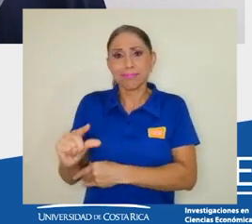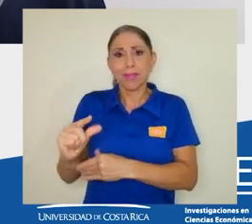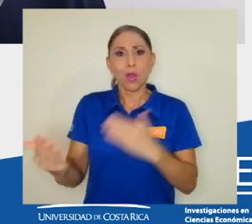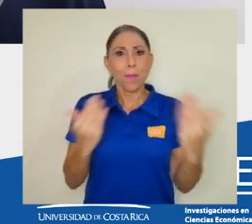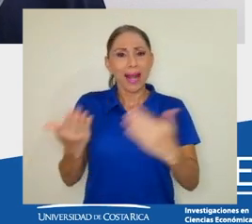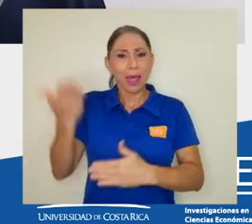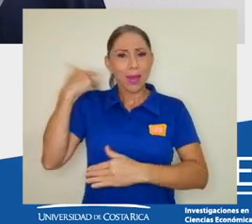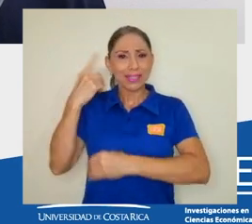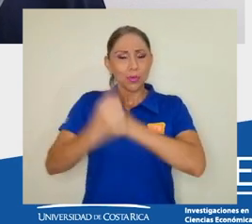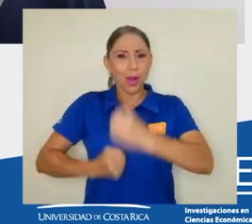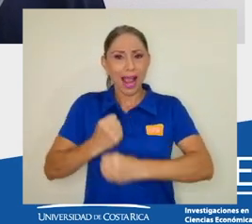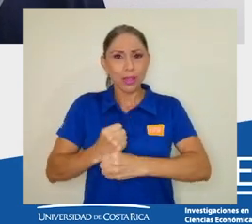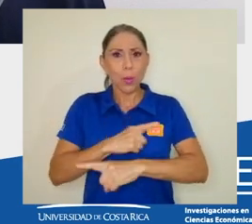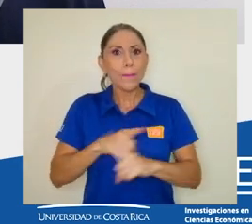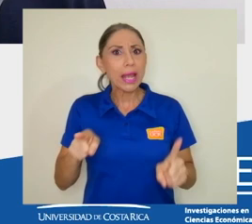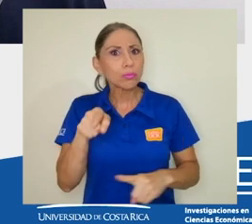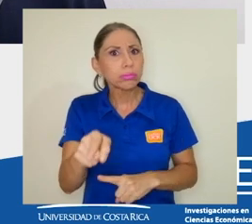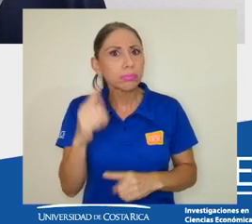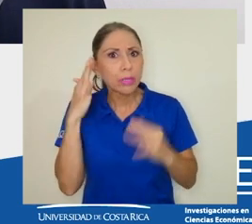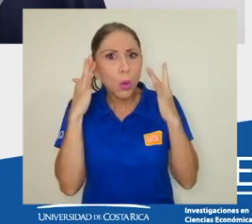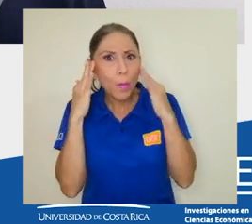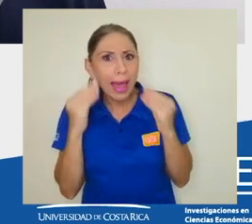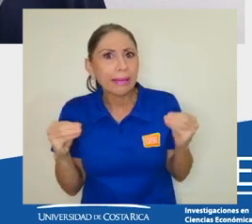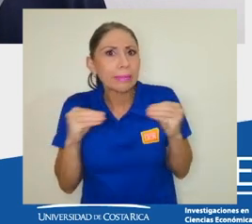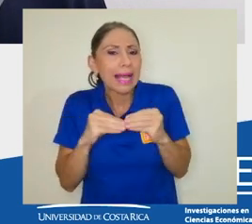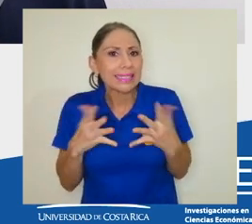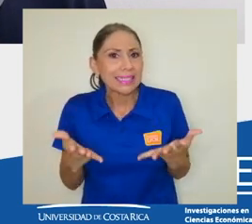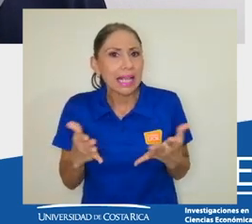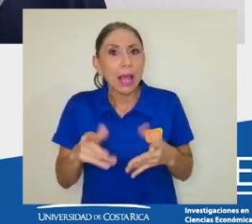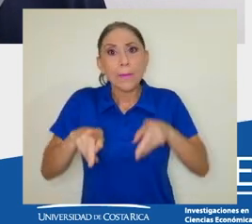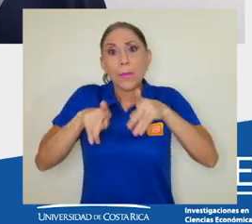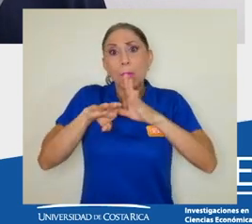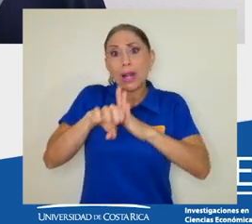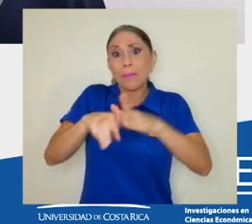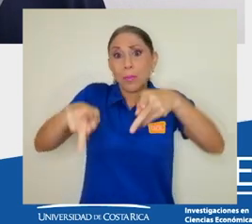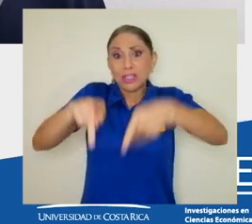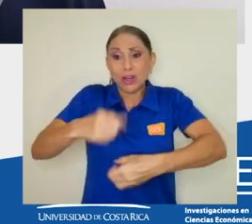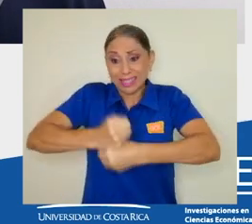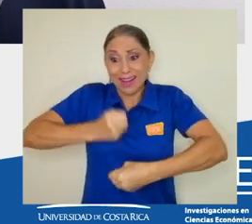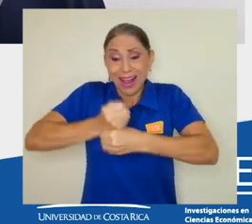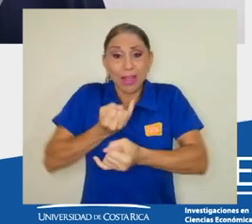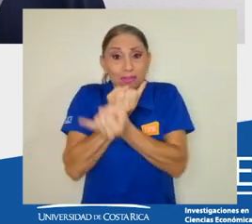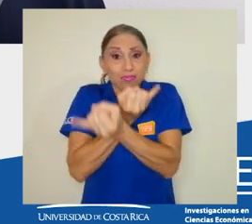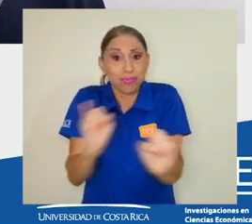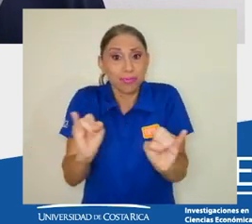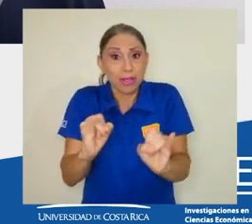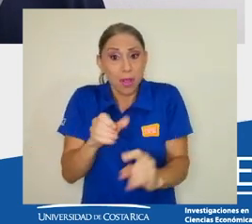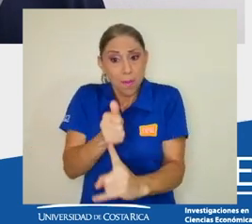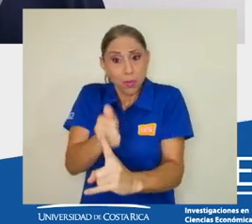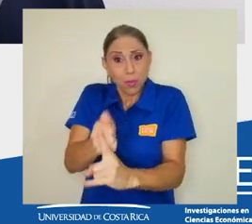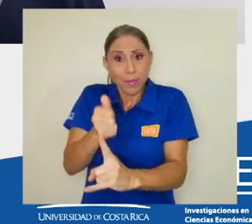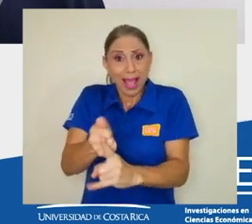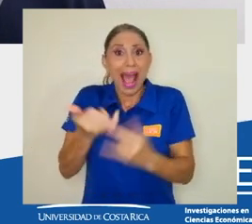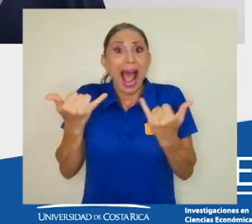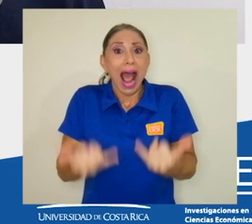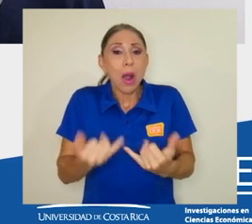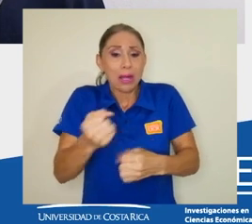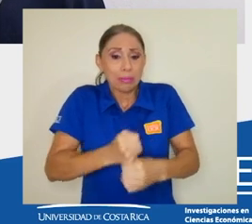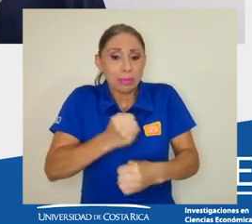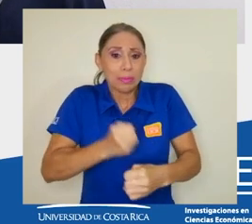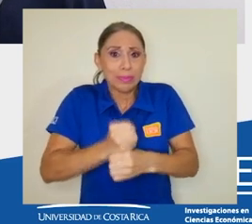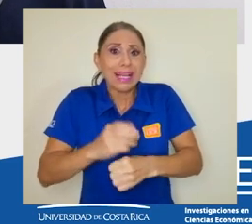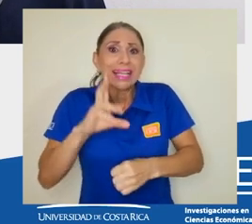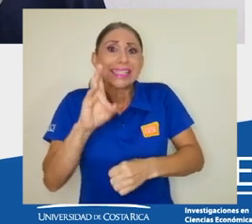posible observar valores aún más preocupantes. Tal es el caso de los trabajadores por cuenta propia, en donde sus jornadas laborales aumentaron en 7 horas